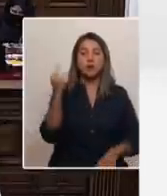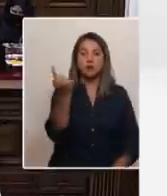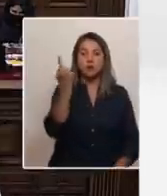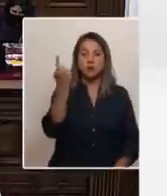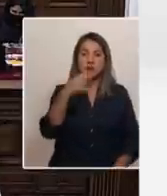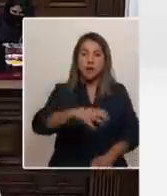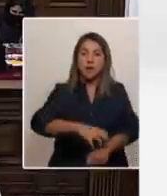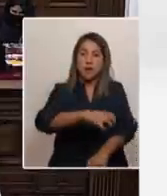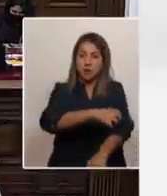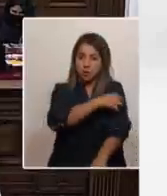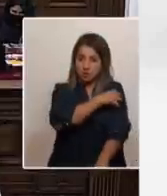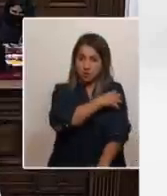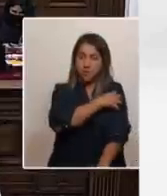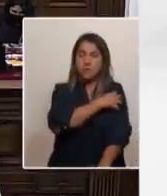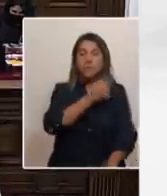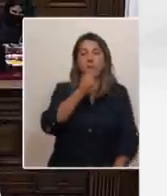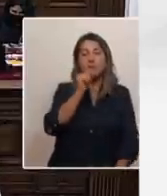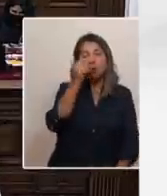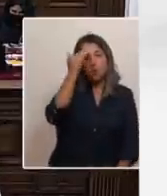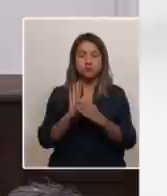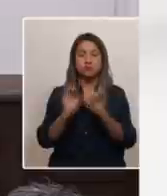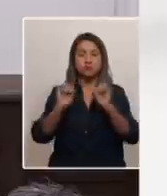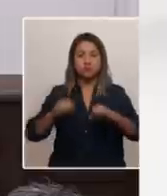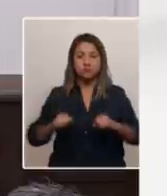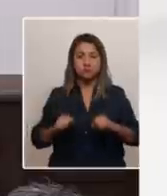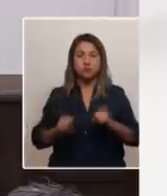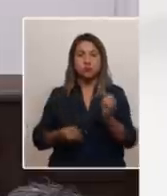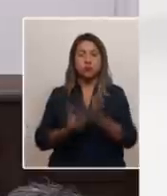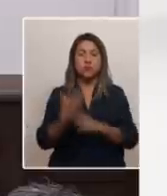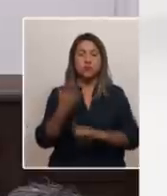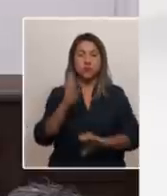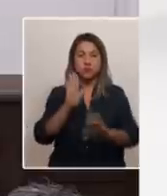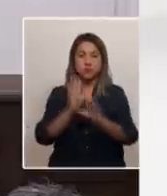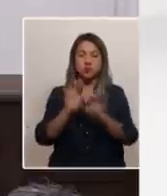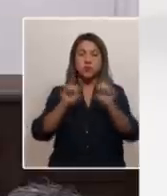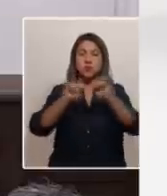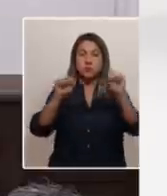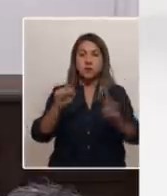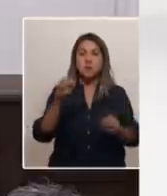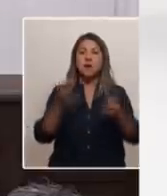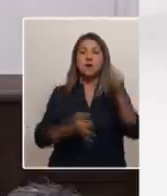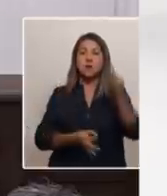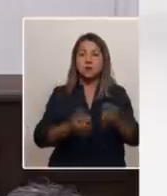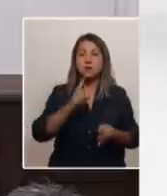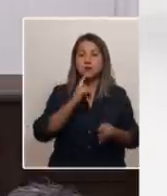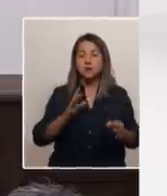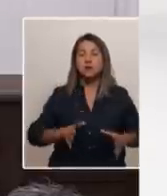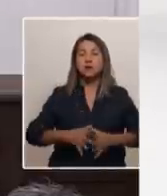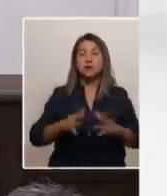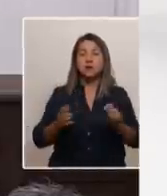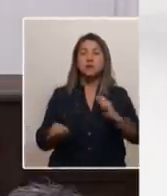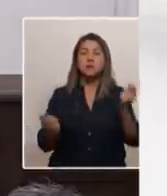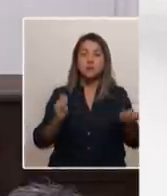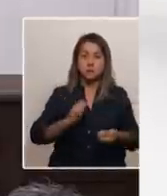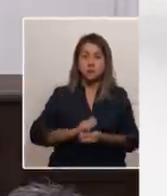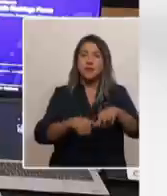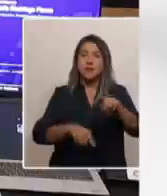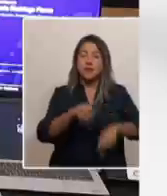con mucho sigilo y responsabilidad el texto final para tomar claramente una posición. Jamás va a ser por la posición